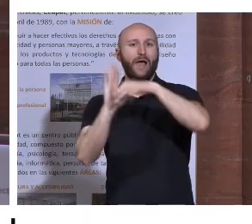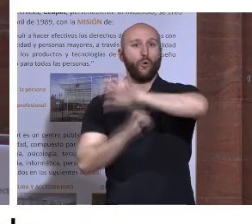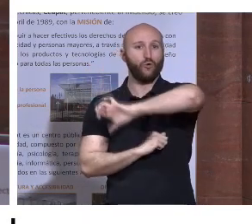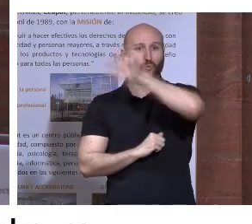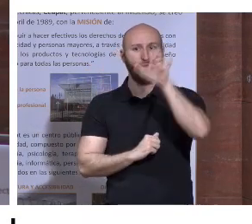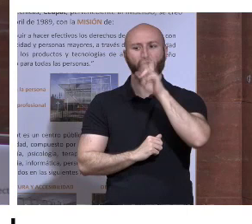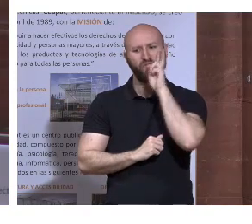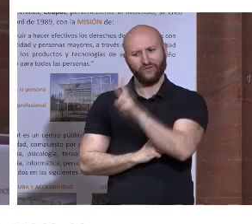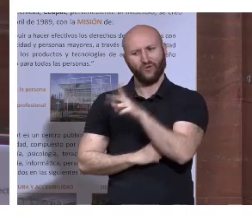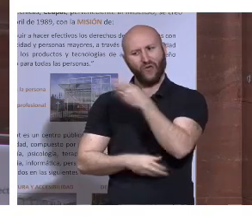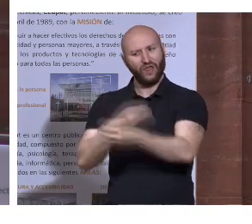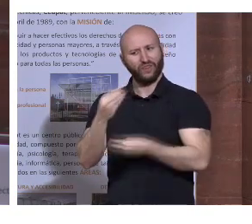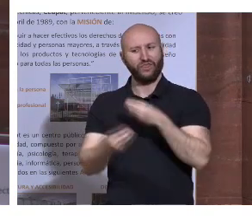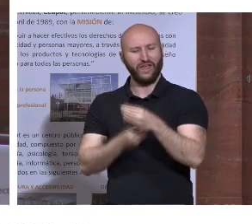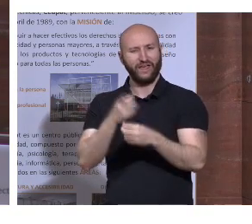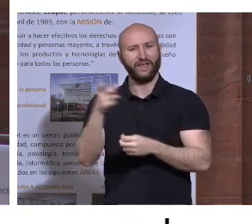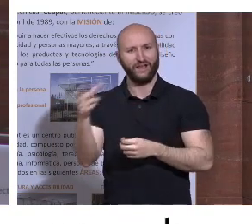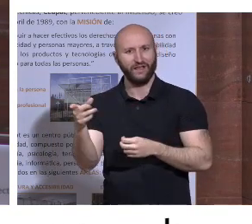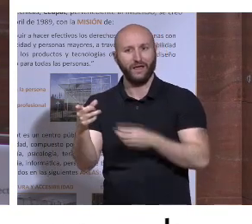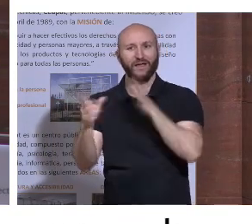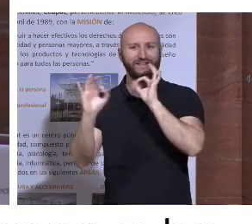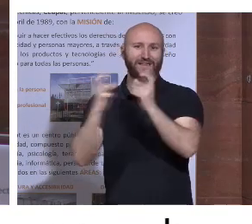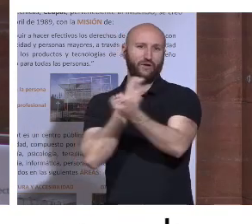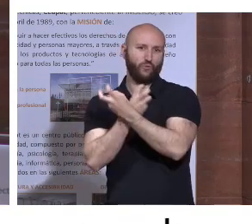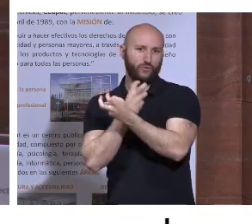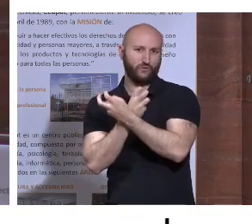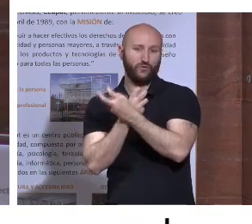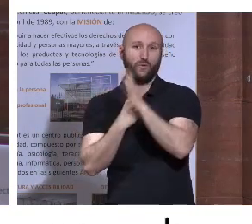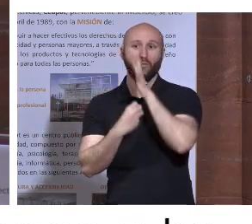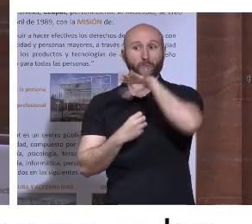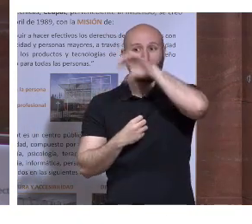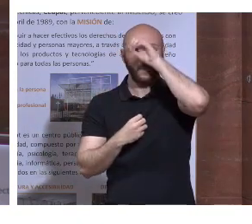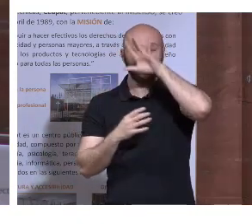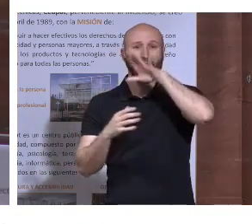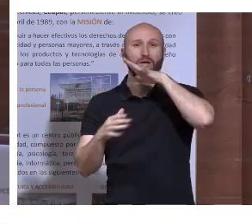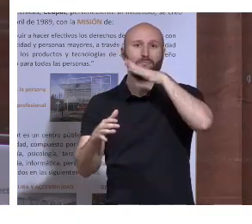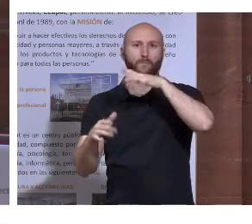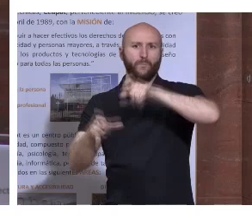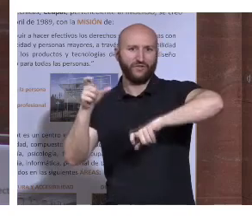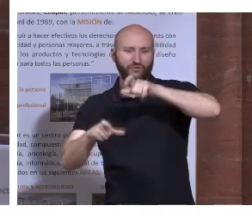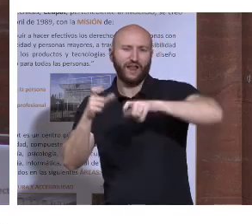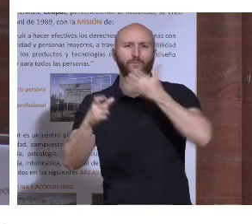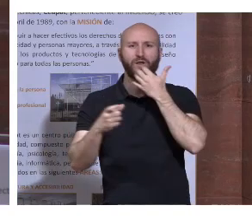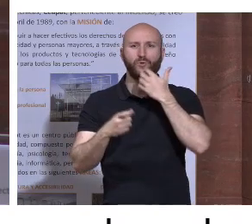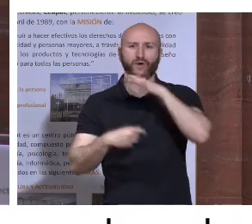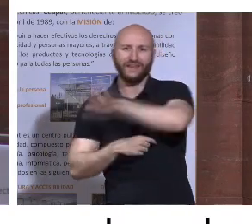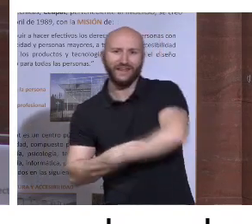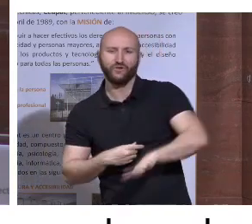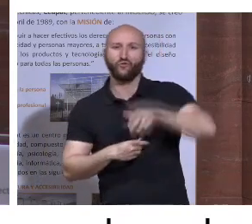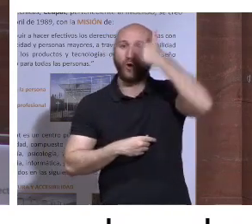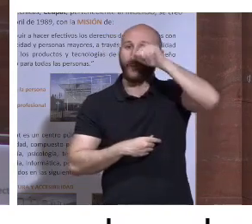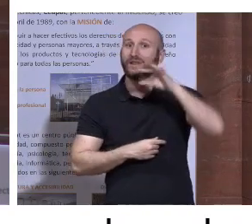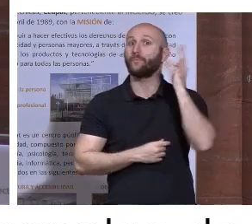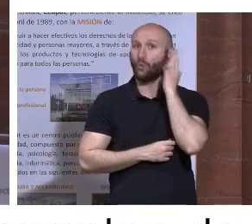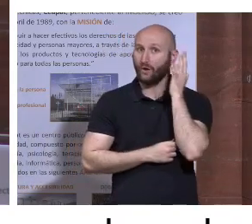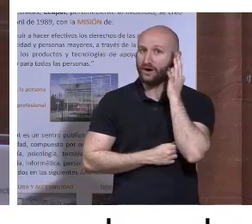lo que estaban haciendo de traumatismo ante las minas personales de niños, de hombres, de mujeres. Fíjate